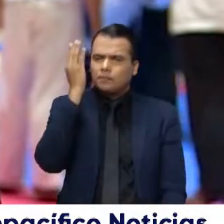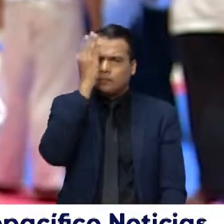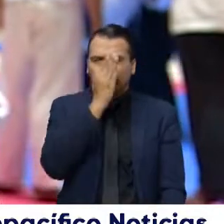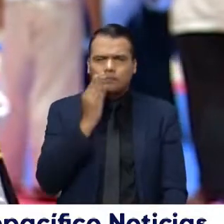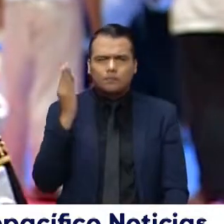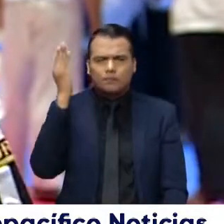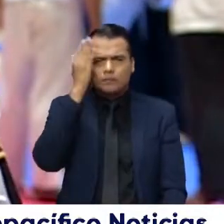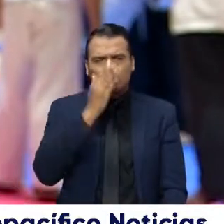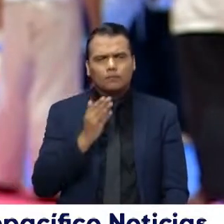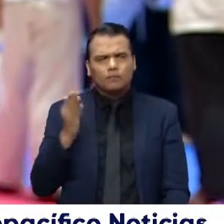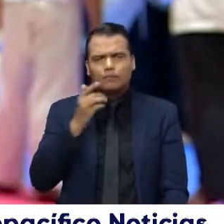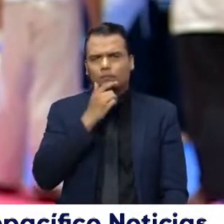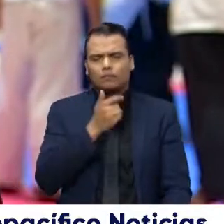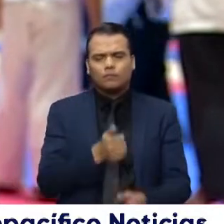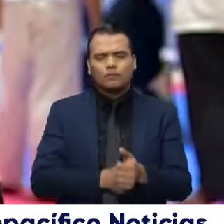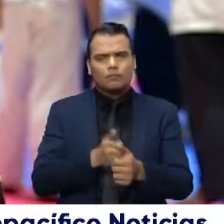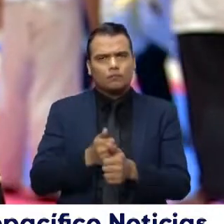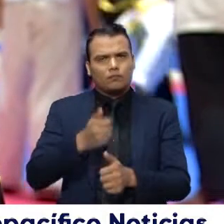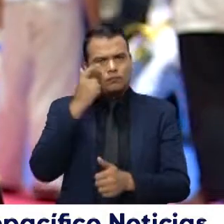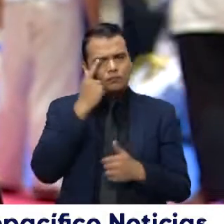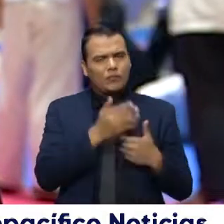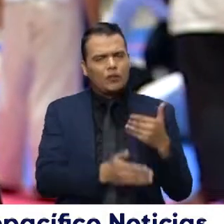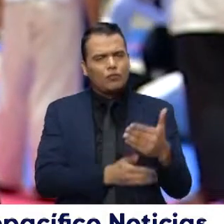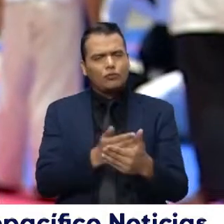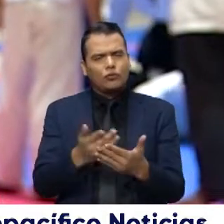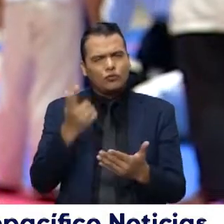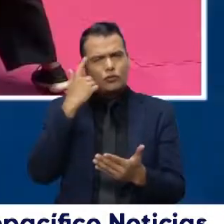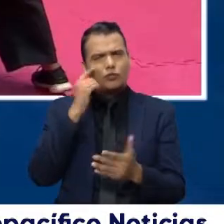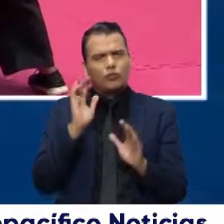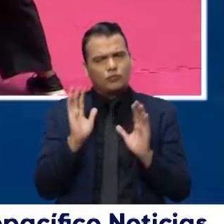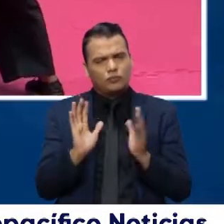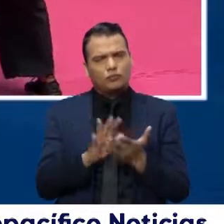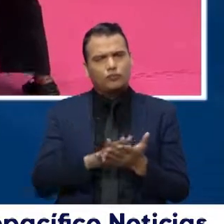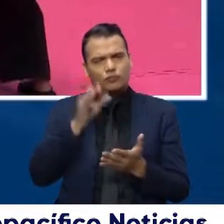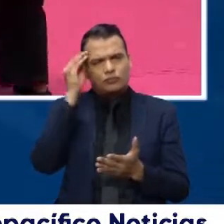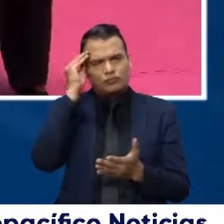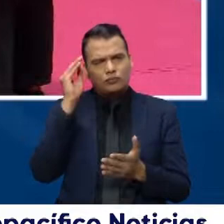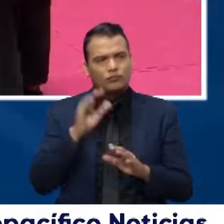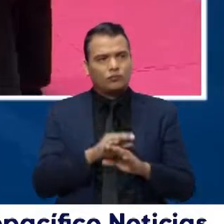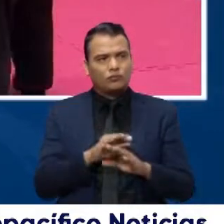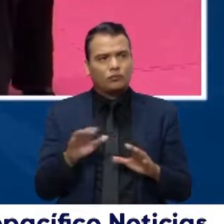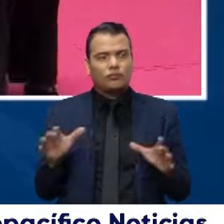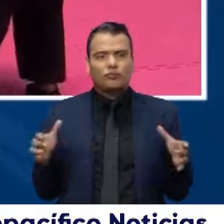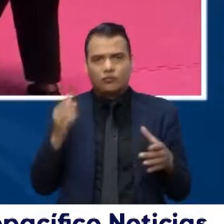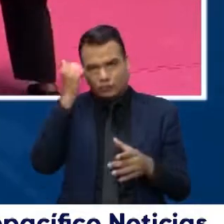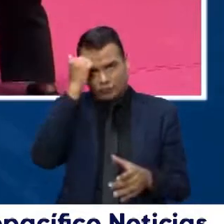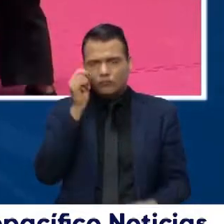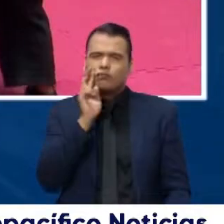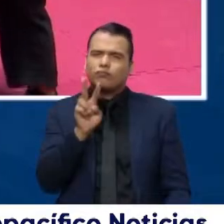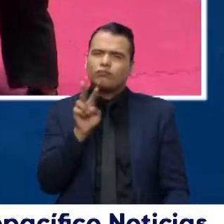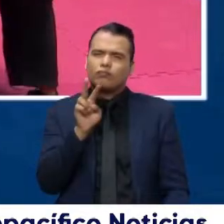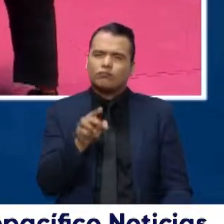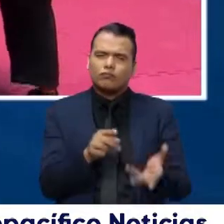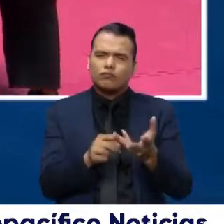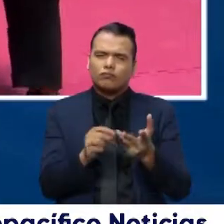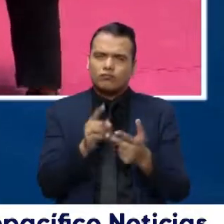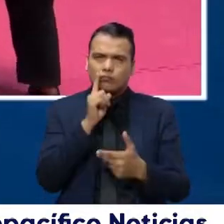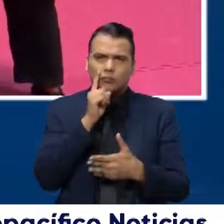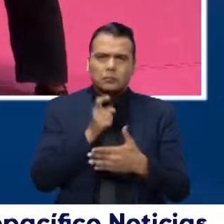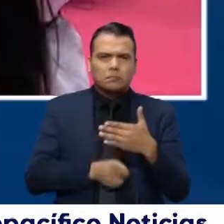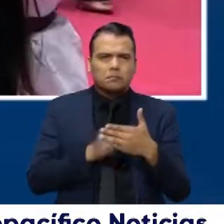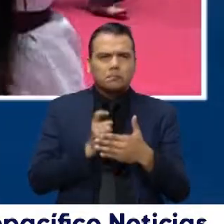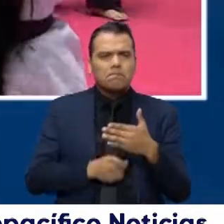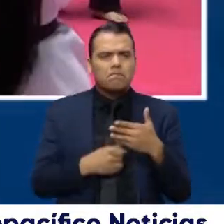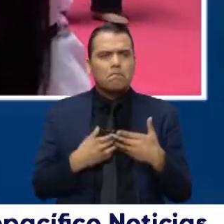desempeño técnico-táctico de los participantes. Así los instructores están viendo en qué cosas pueden mejorar, aparte de que